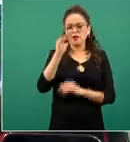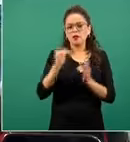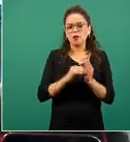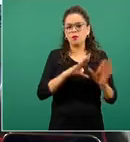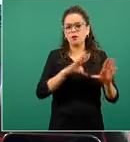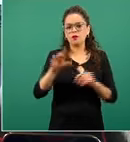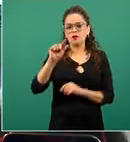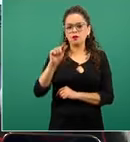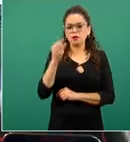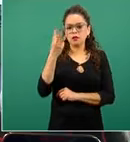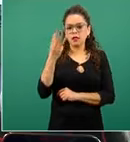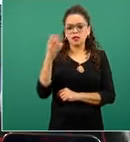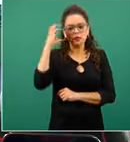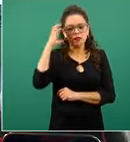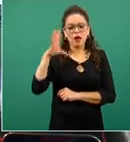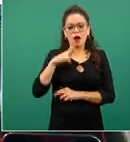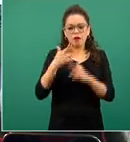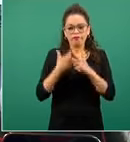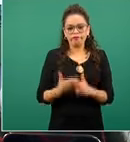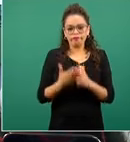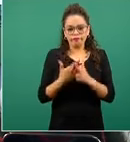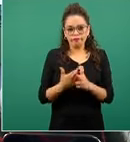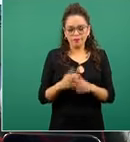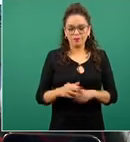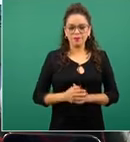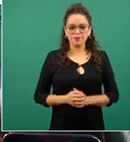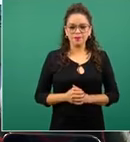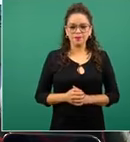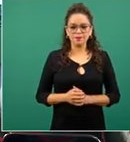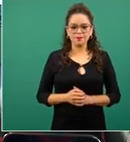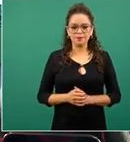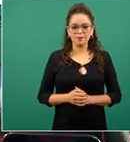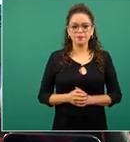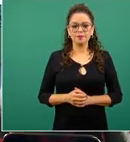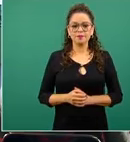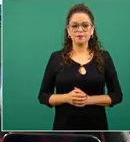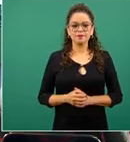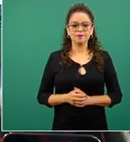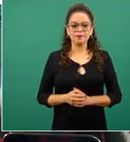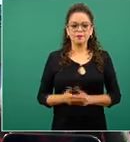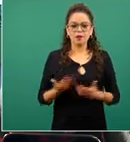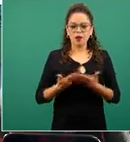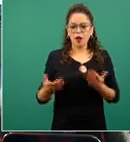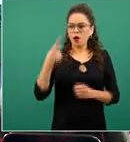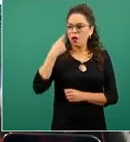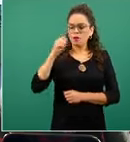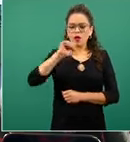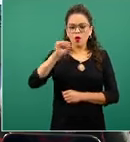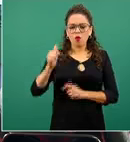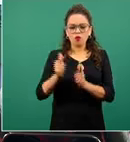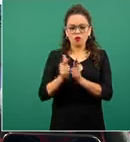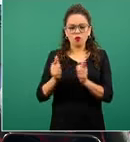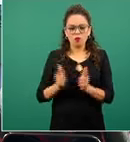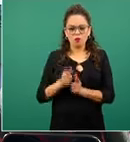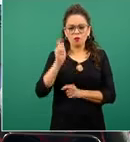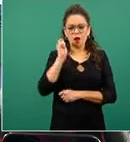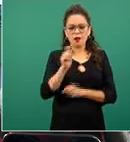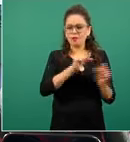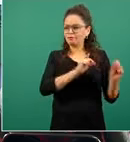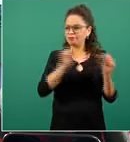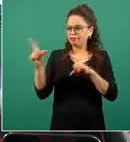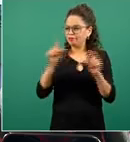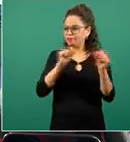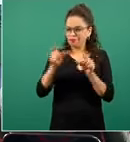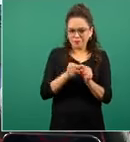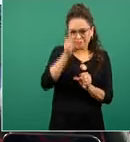5.973 camas disponibles. Bien, veamos el siguiente grupo de diapositivas. Vamos a actualizar un